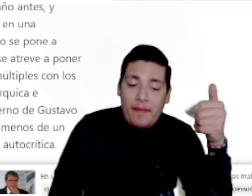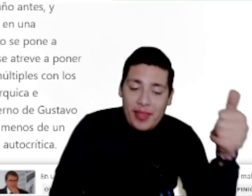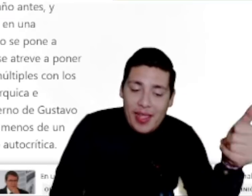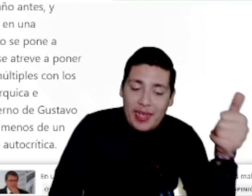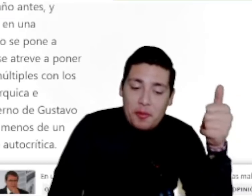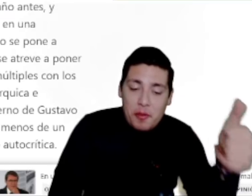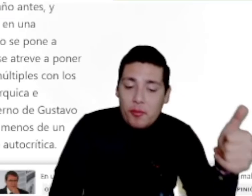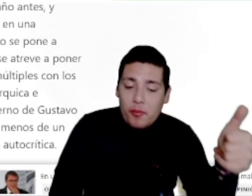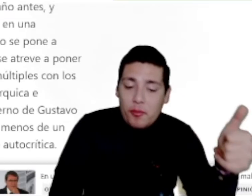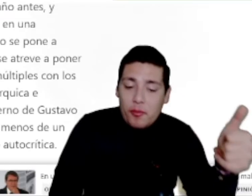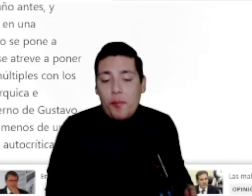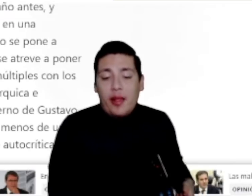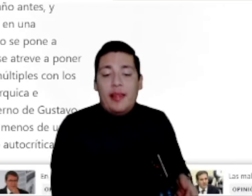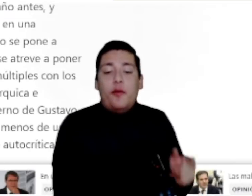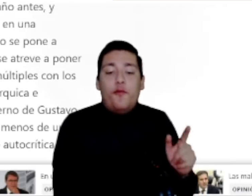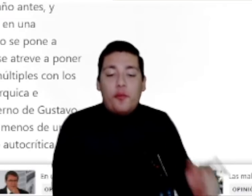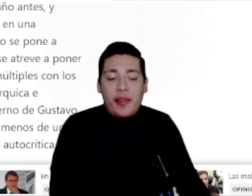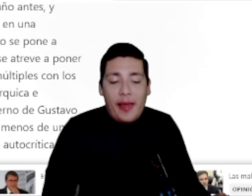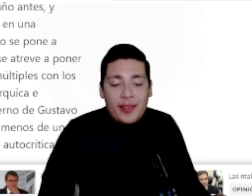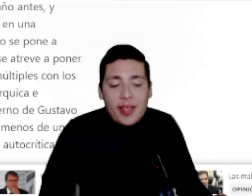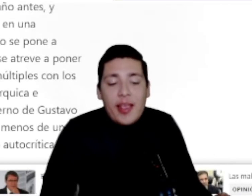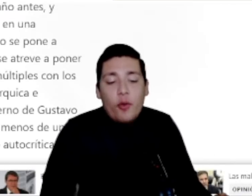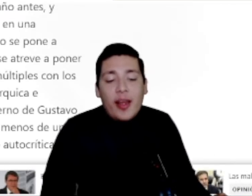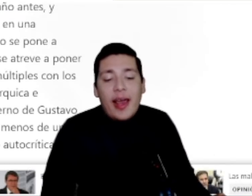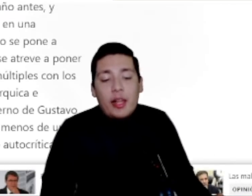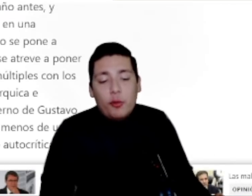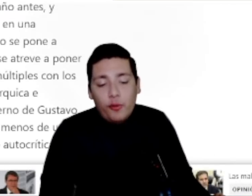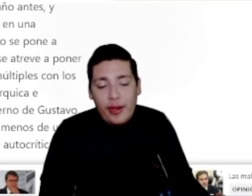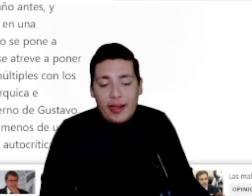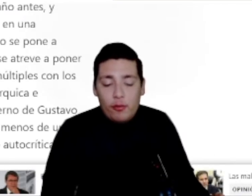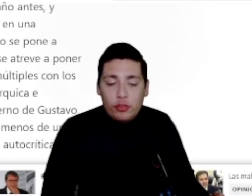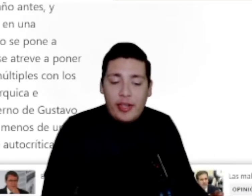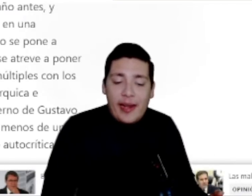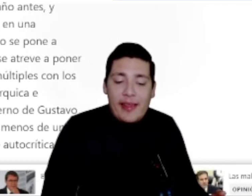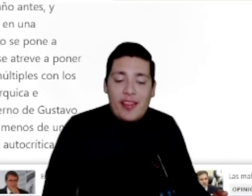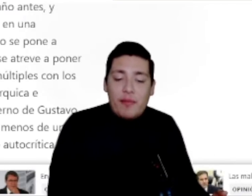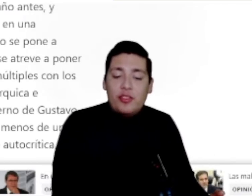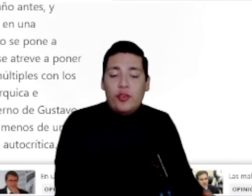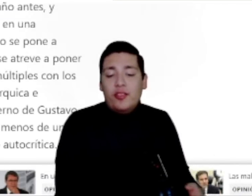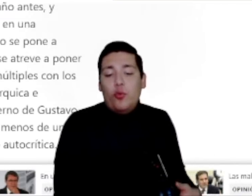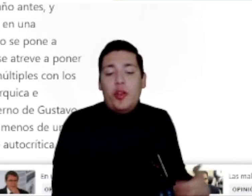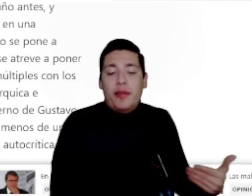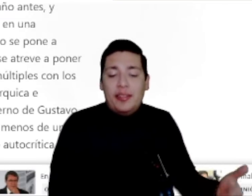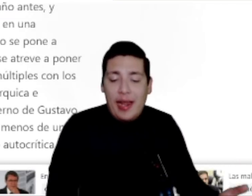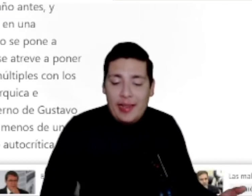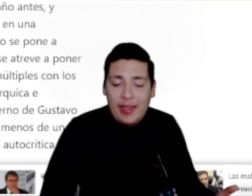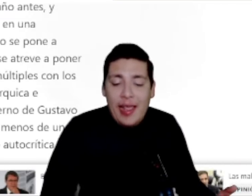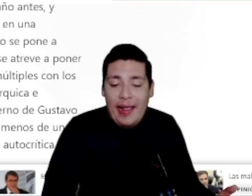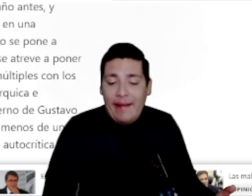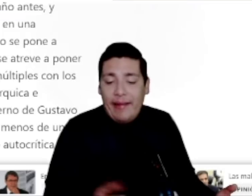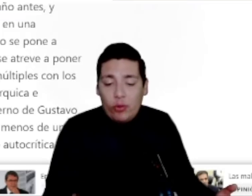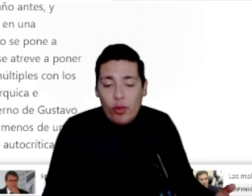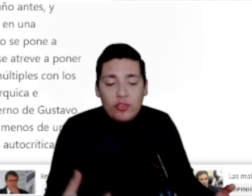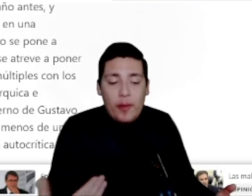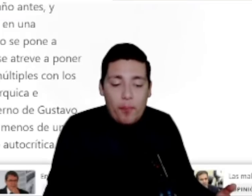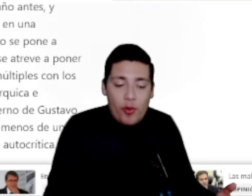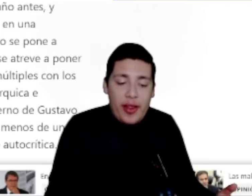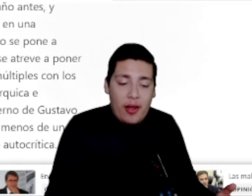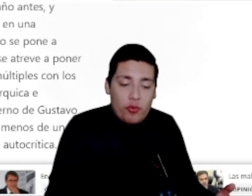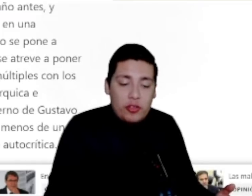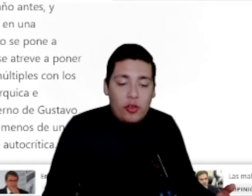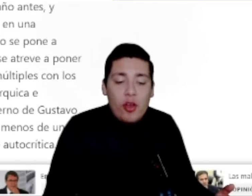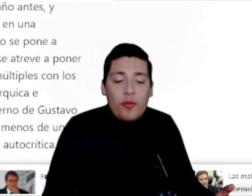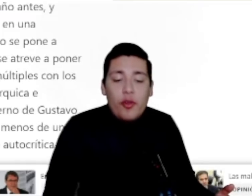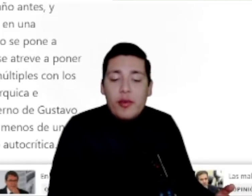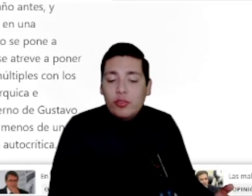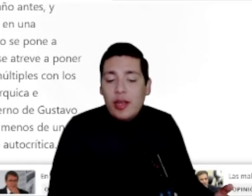aunque plantea que vivimos en una época de inconformidades, una atmósfera revolucionaria de dimensiones universales en que todo se pone